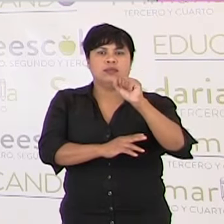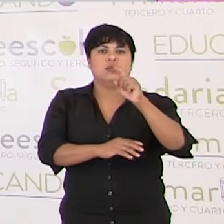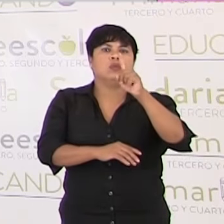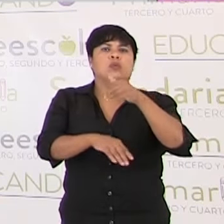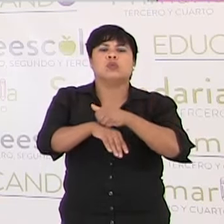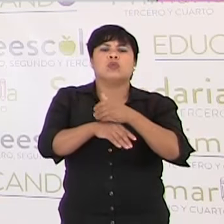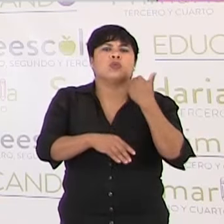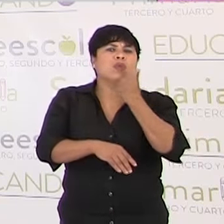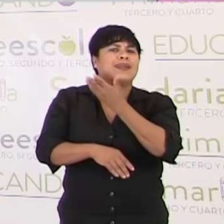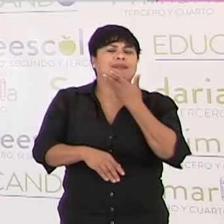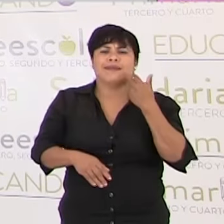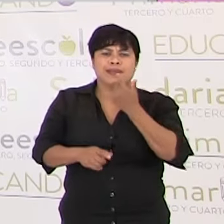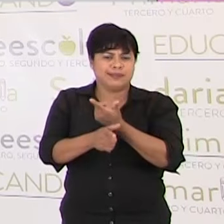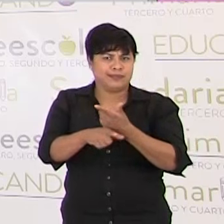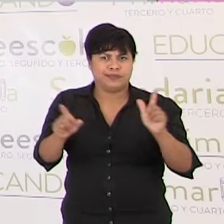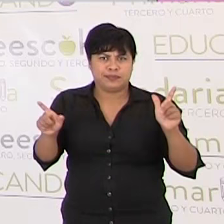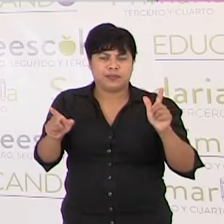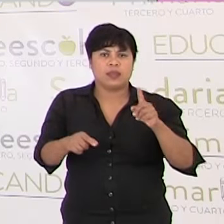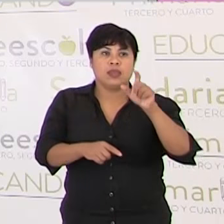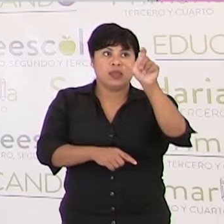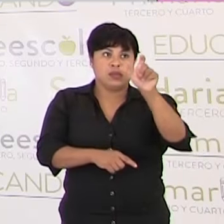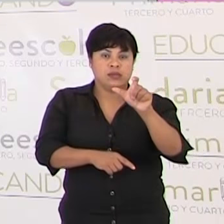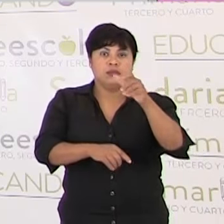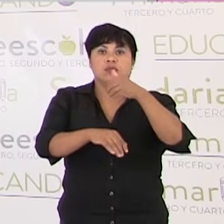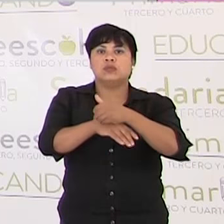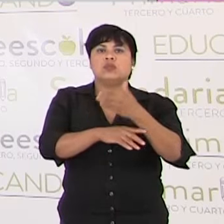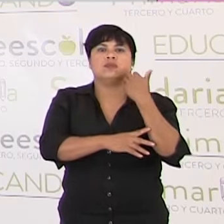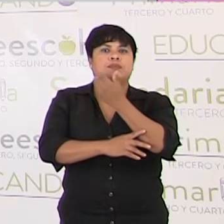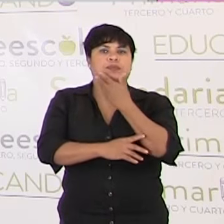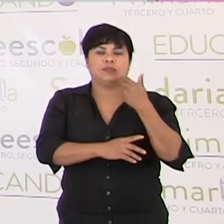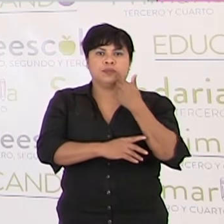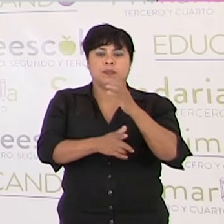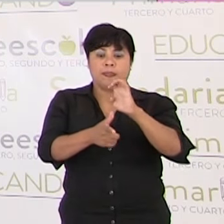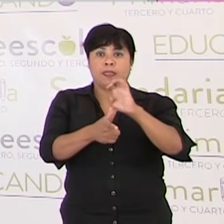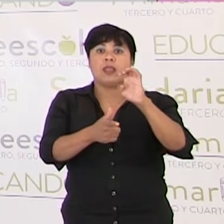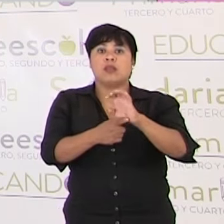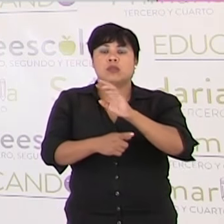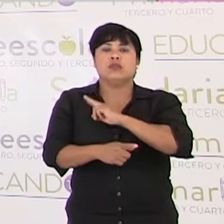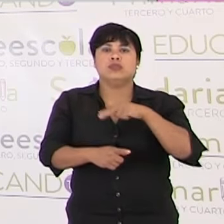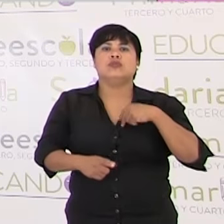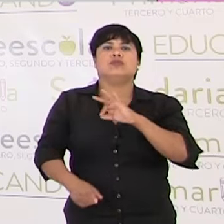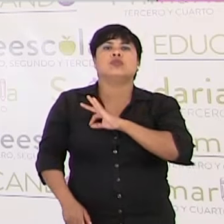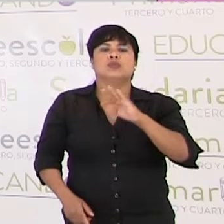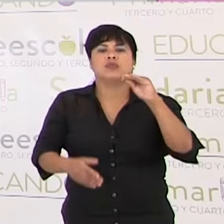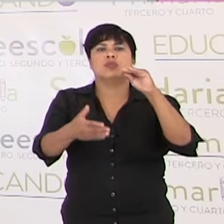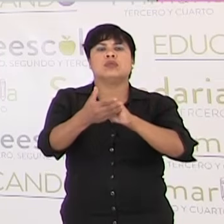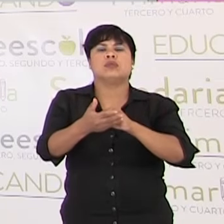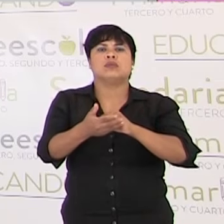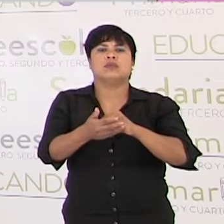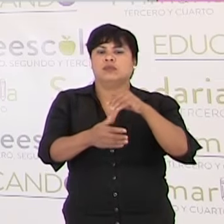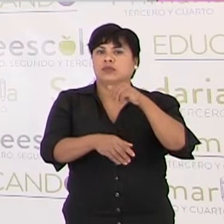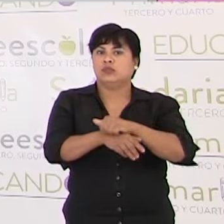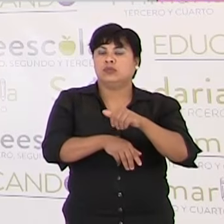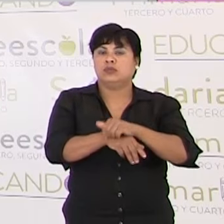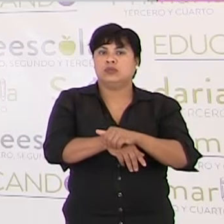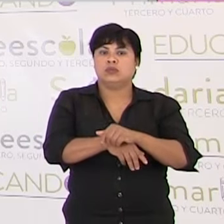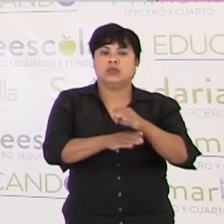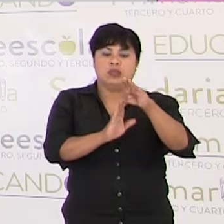X nos representa un número cualquiera. Entonces aquí podemos poner que un